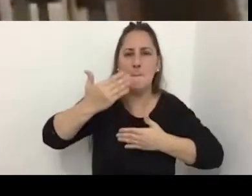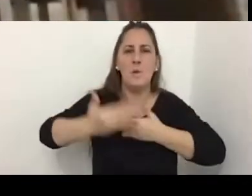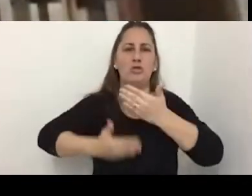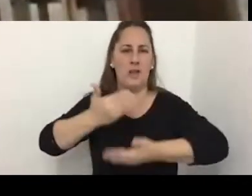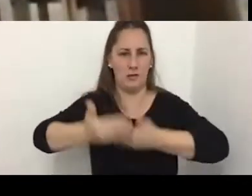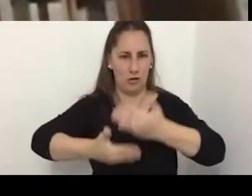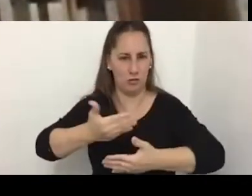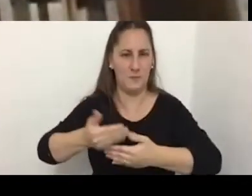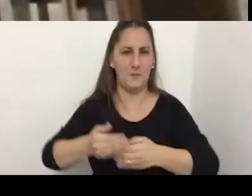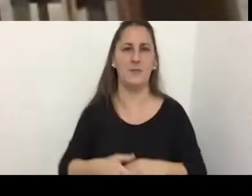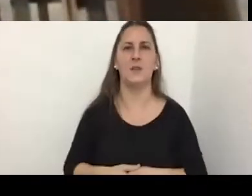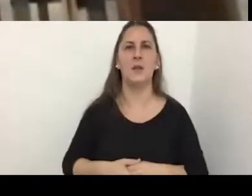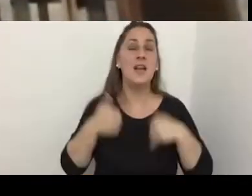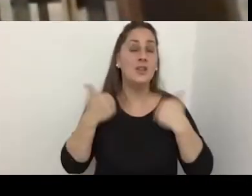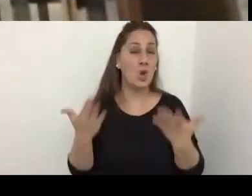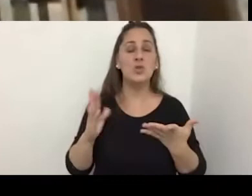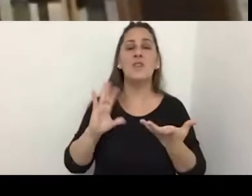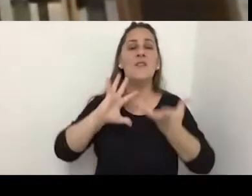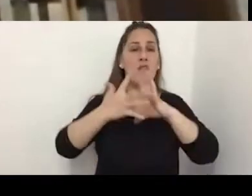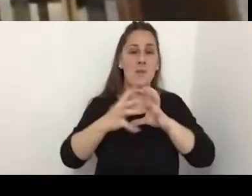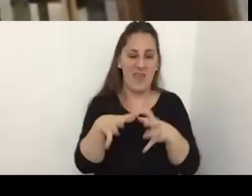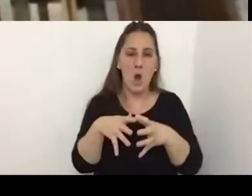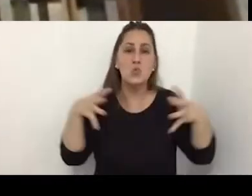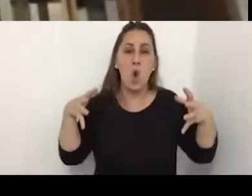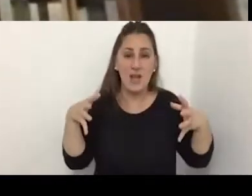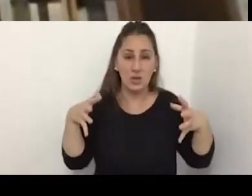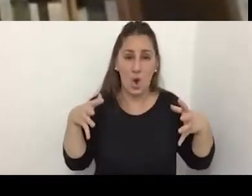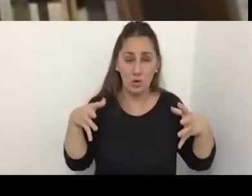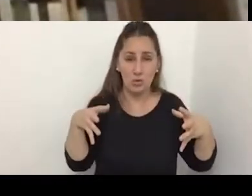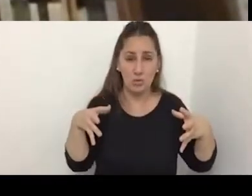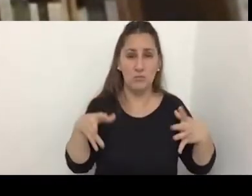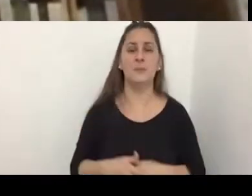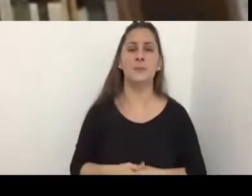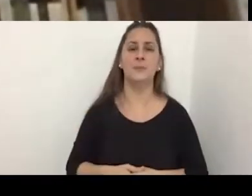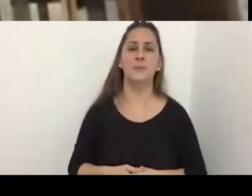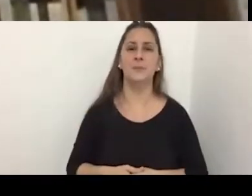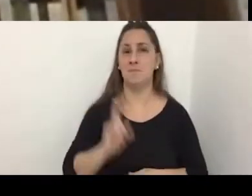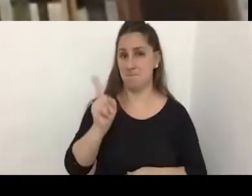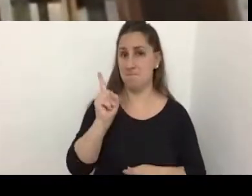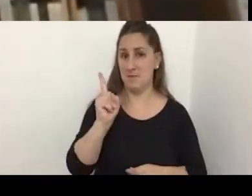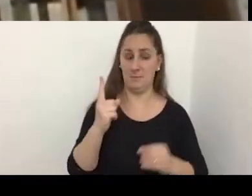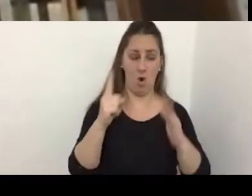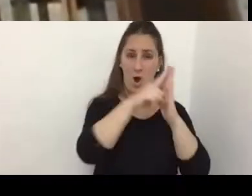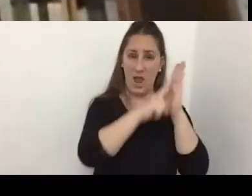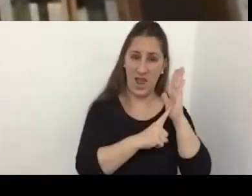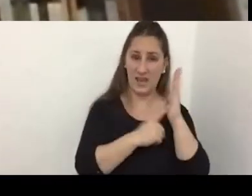Entonces, el modelo de acumulación, como es parte de los ejes económicos, no es un tema